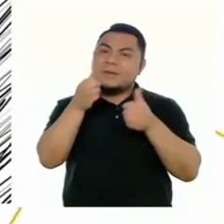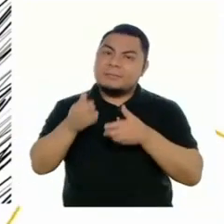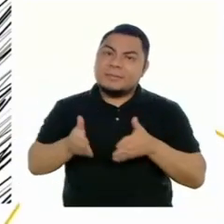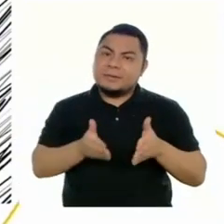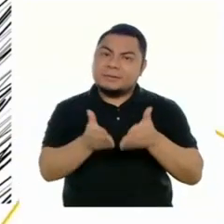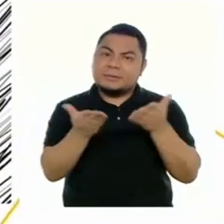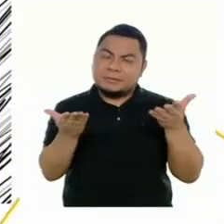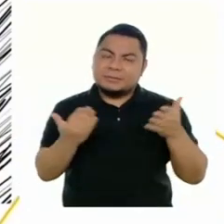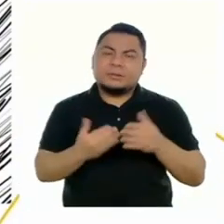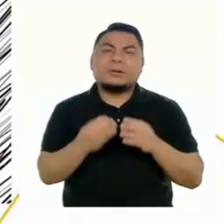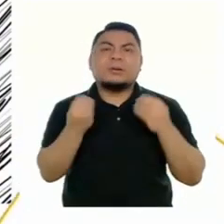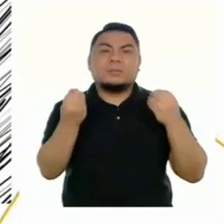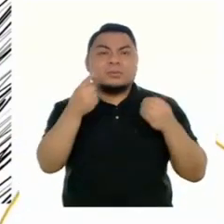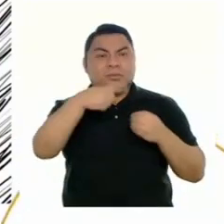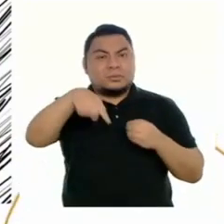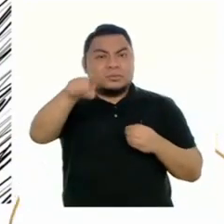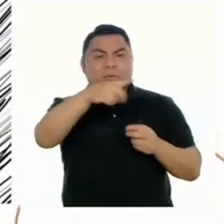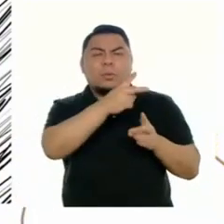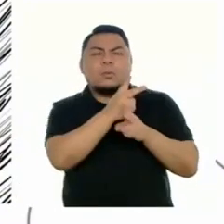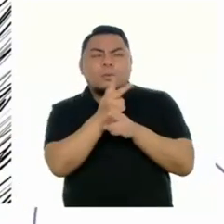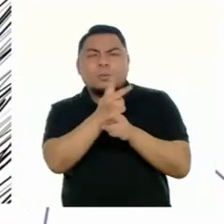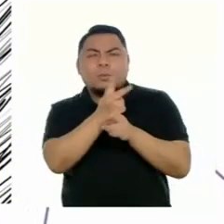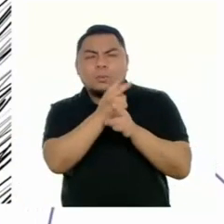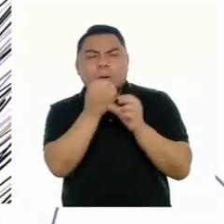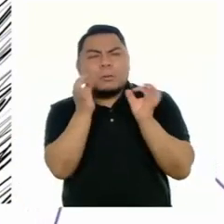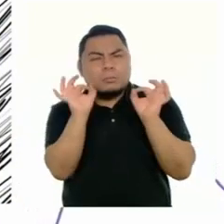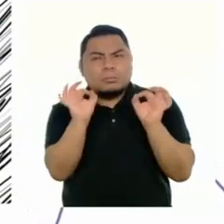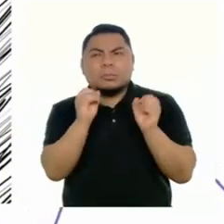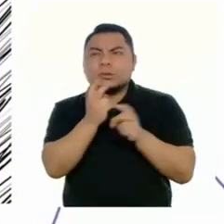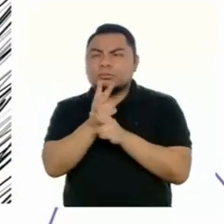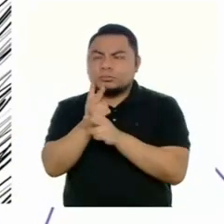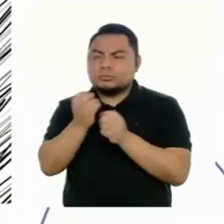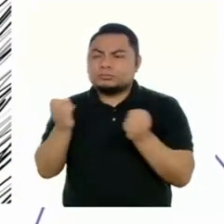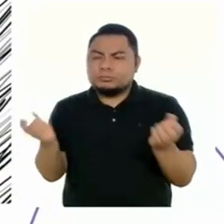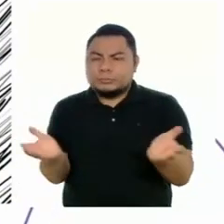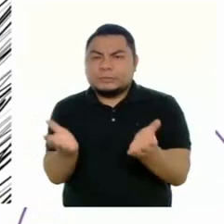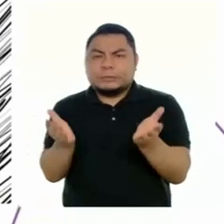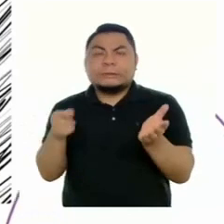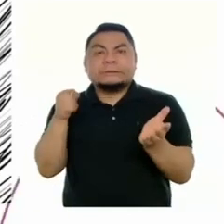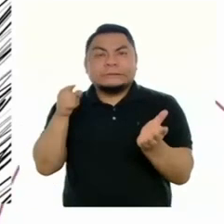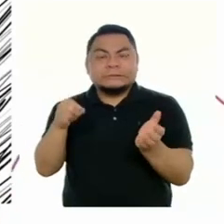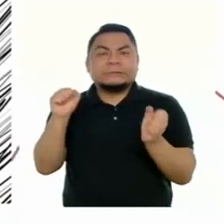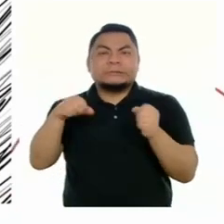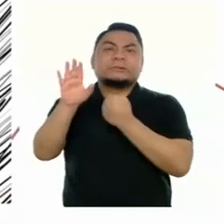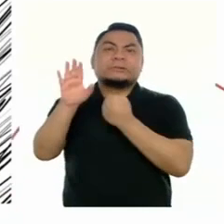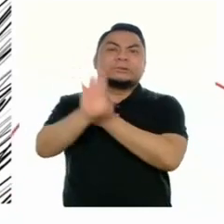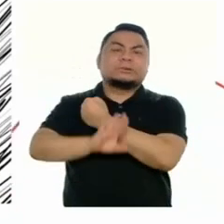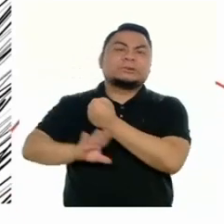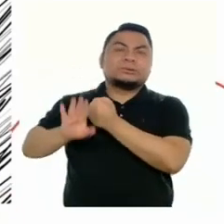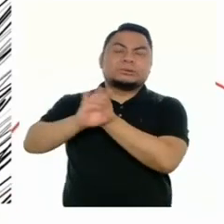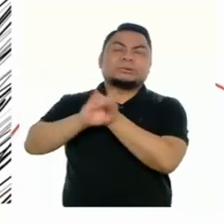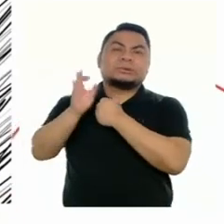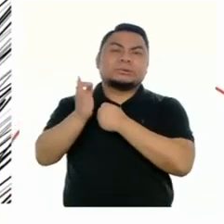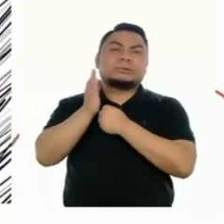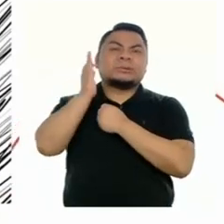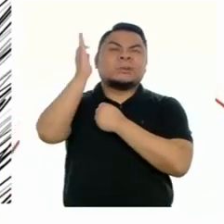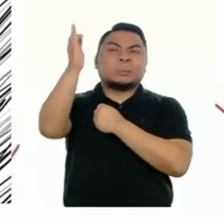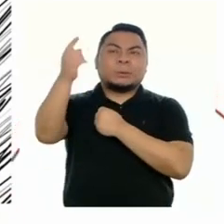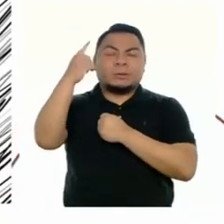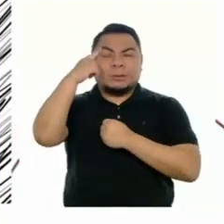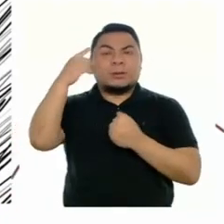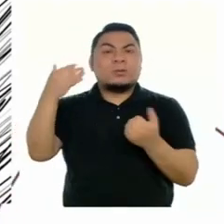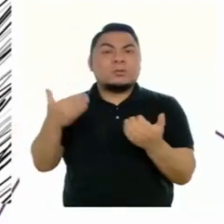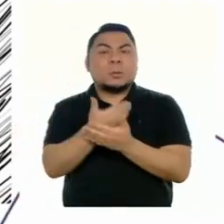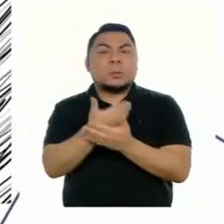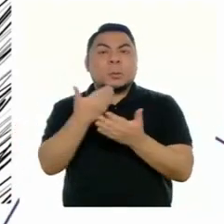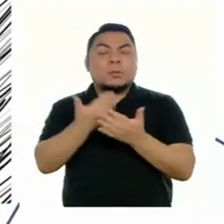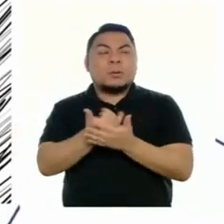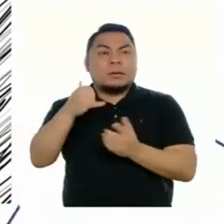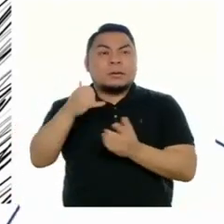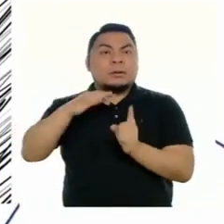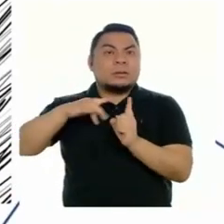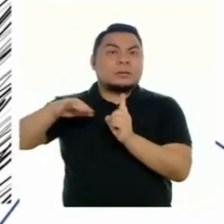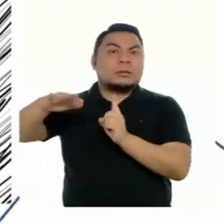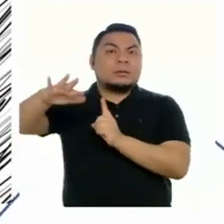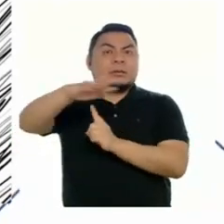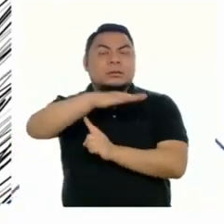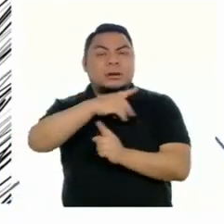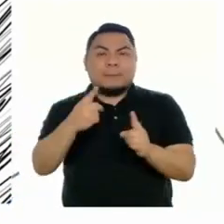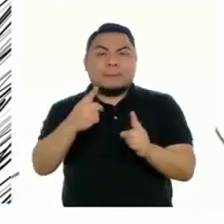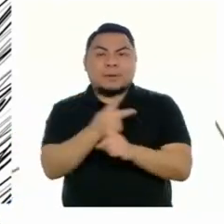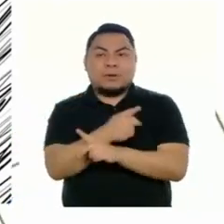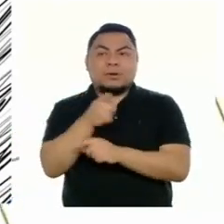mejor manera, porque si los conservamos adecuadamente, nos ayudarían a enfrentar los desafíos de esta nueva realidad